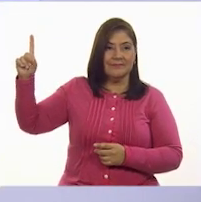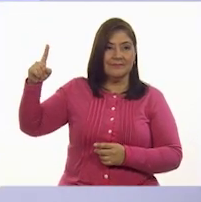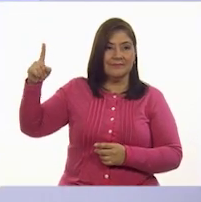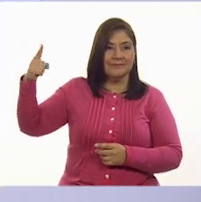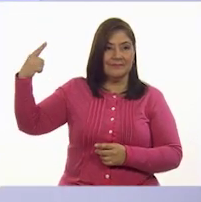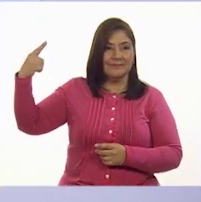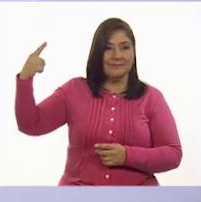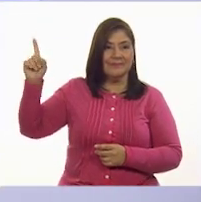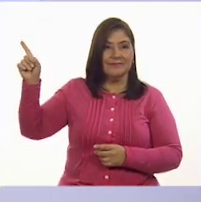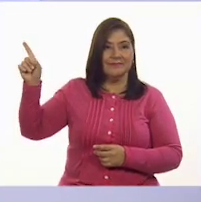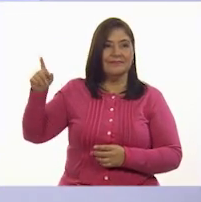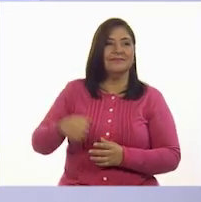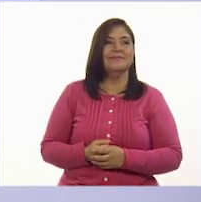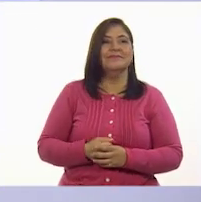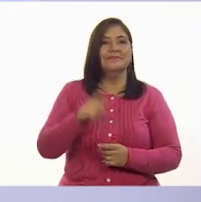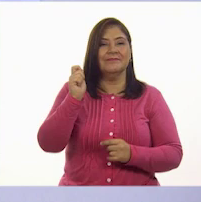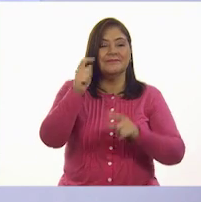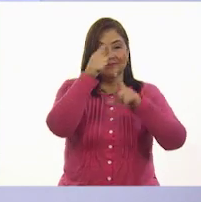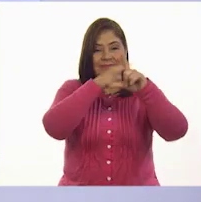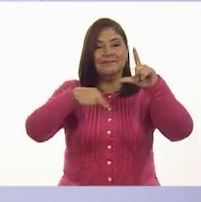cuántas son.